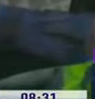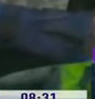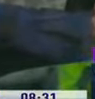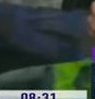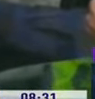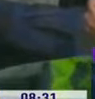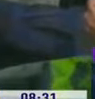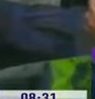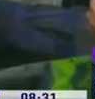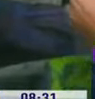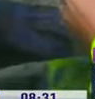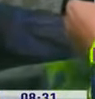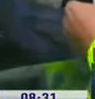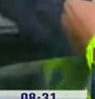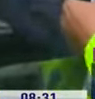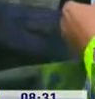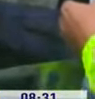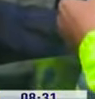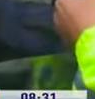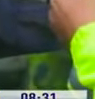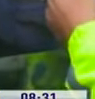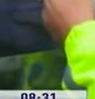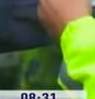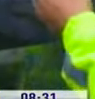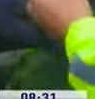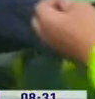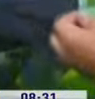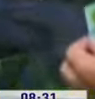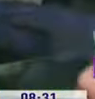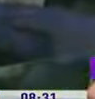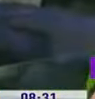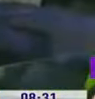Apague el lente y vaya a acabar la batería. Bueno, ya voy a buscar otro lugar.